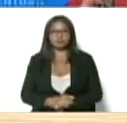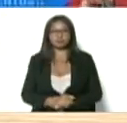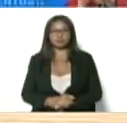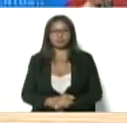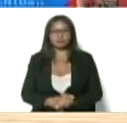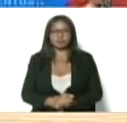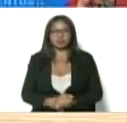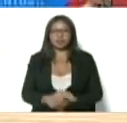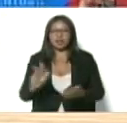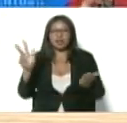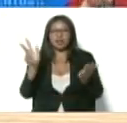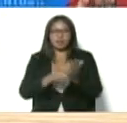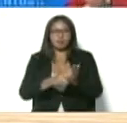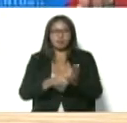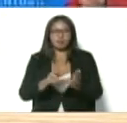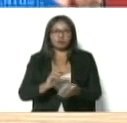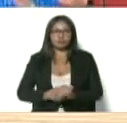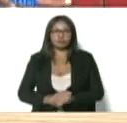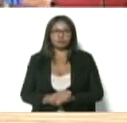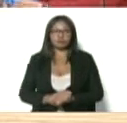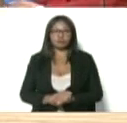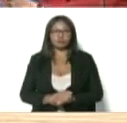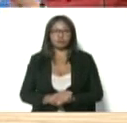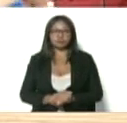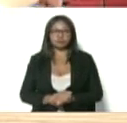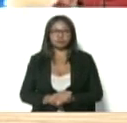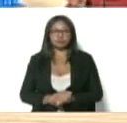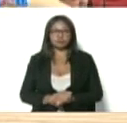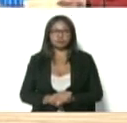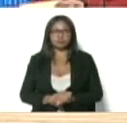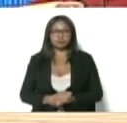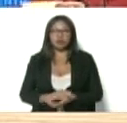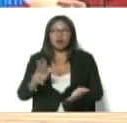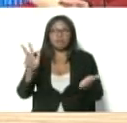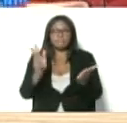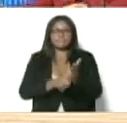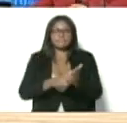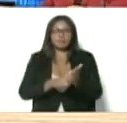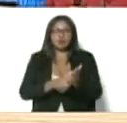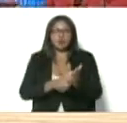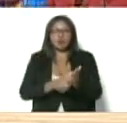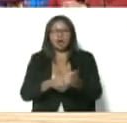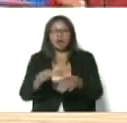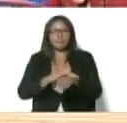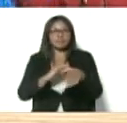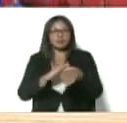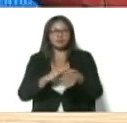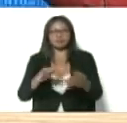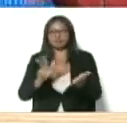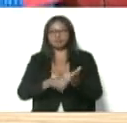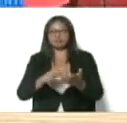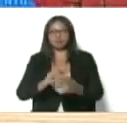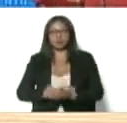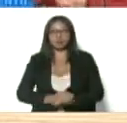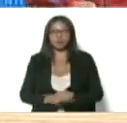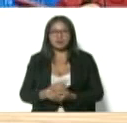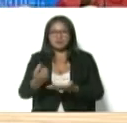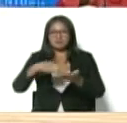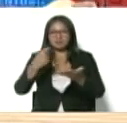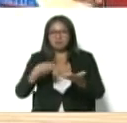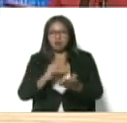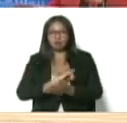aprobado complace almirante jefa decreto aprobado firmado y